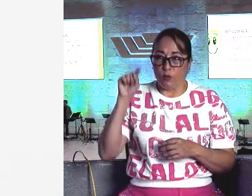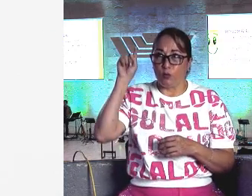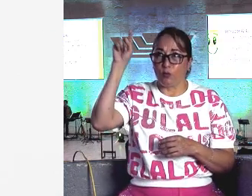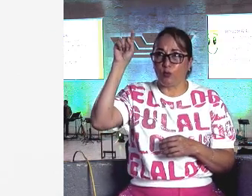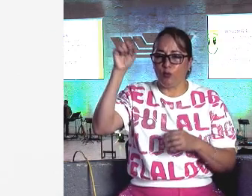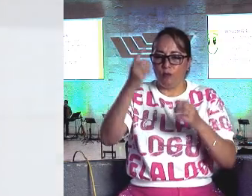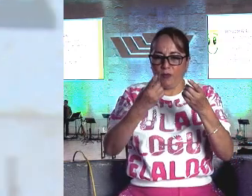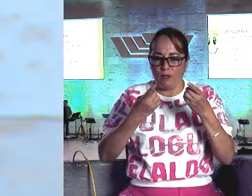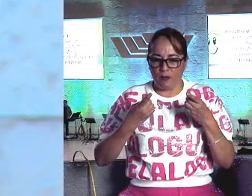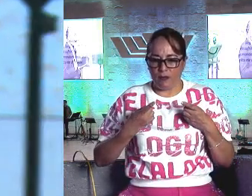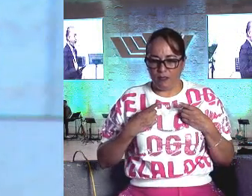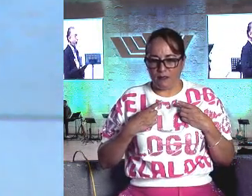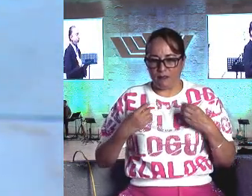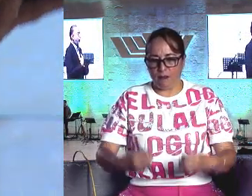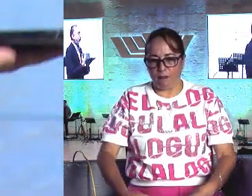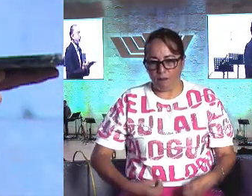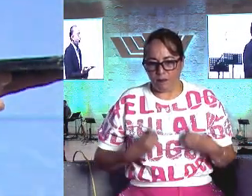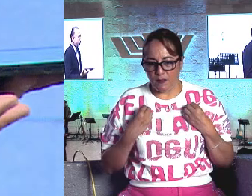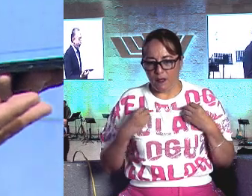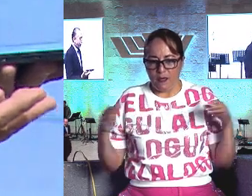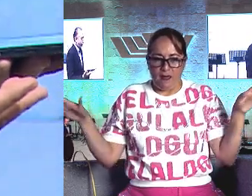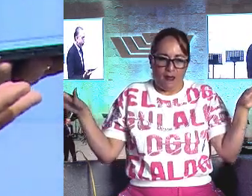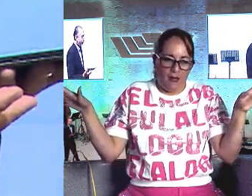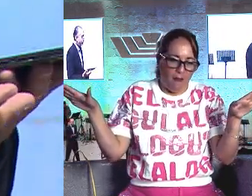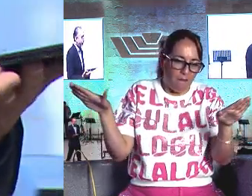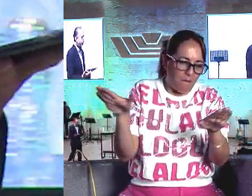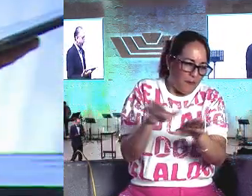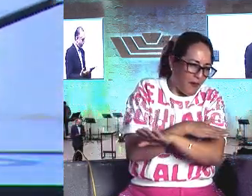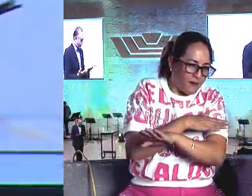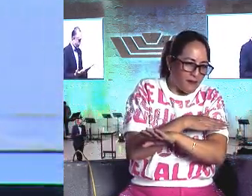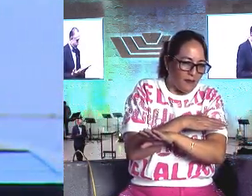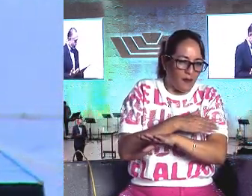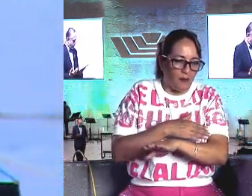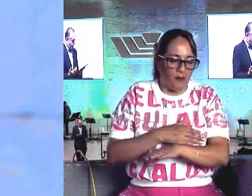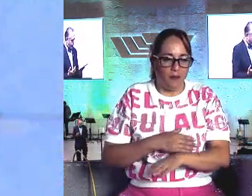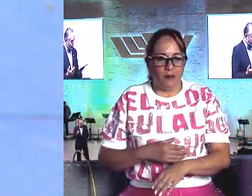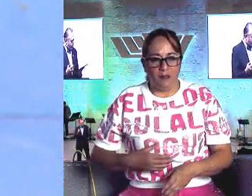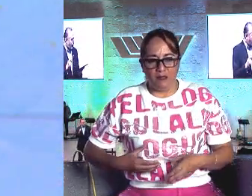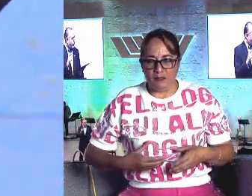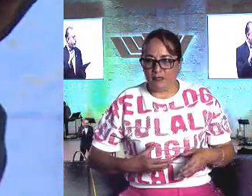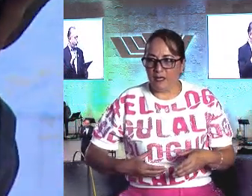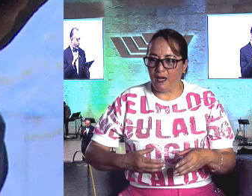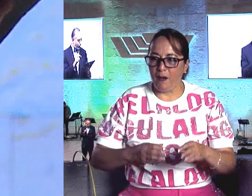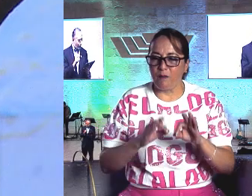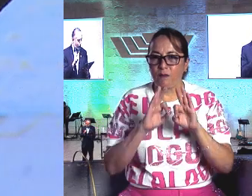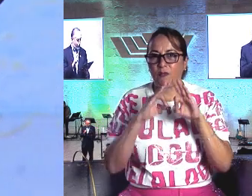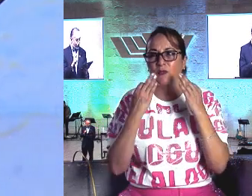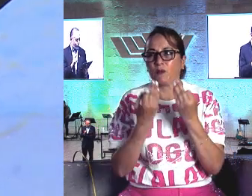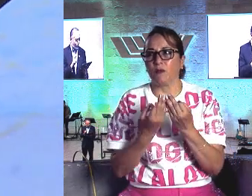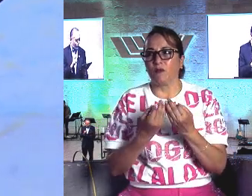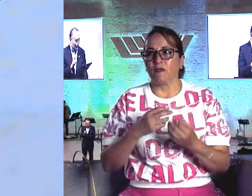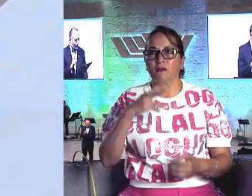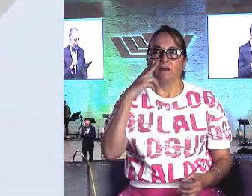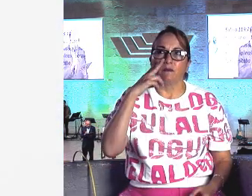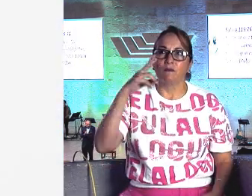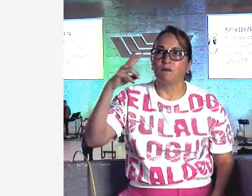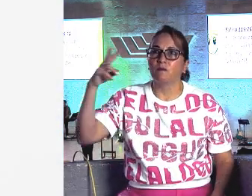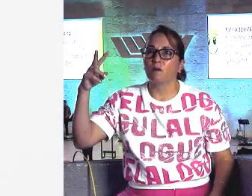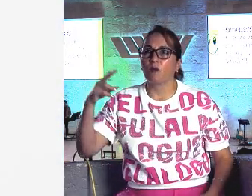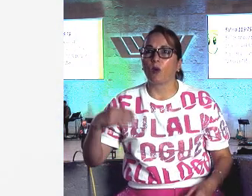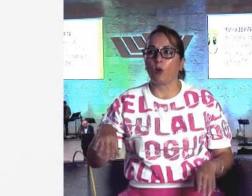decir, cambiaste mi sentido de la vida. Y el Salmo 119, versículo